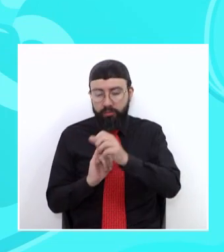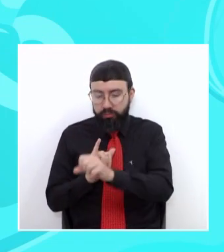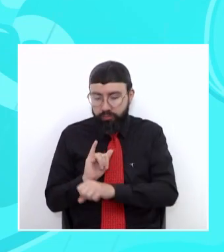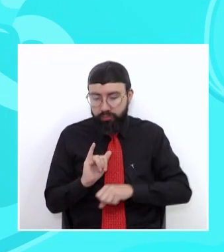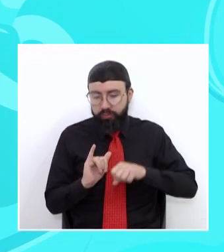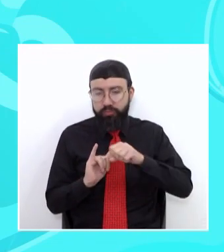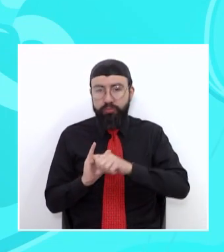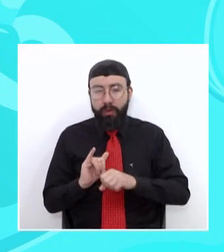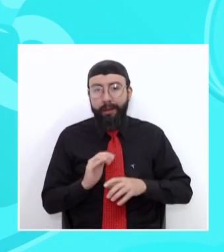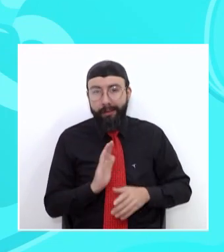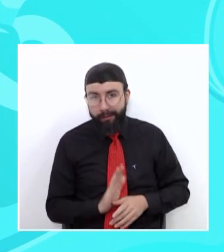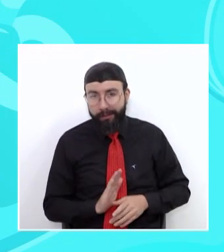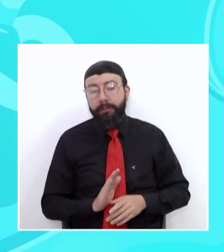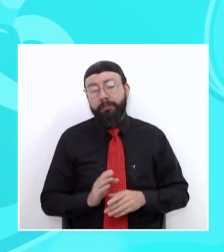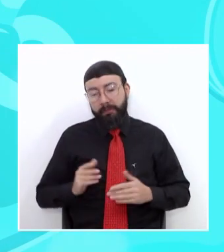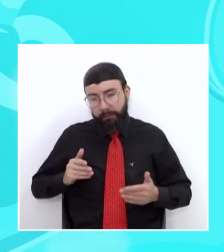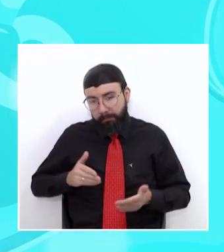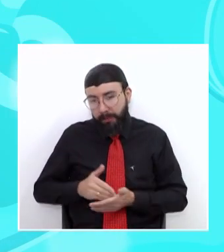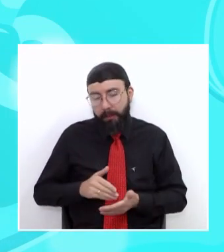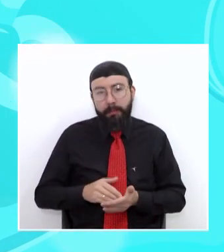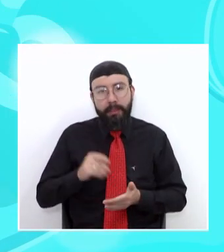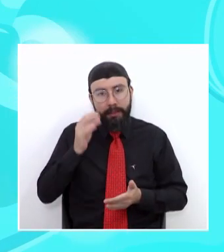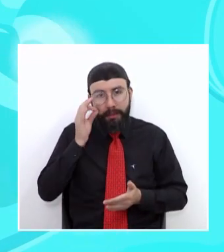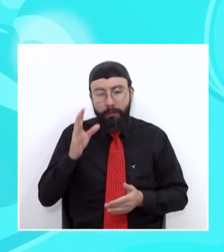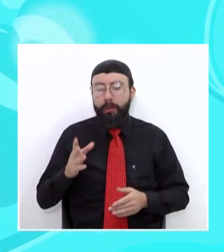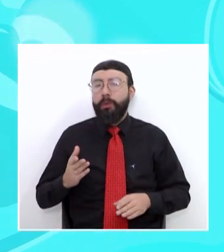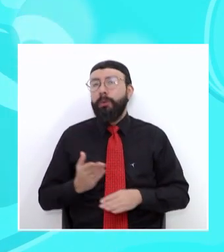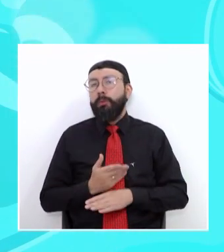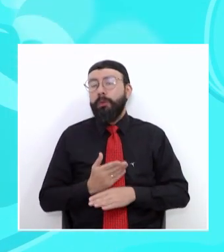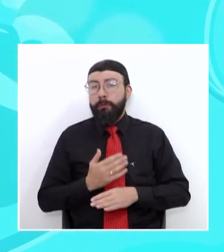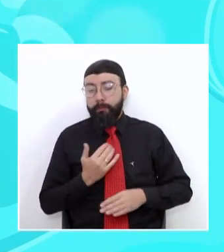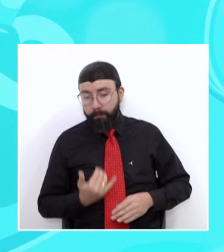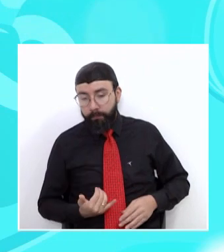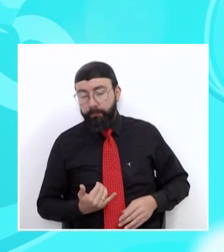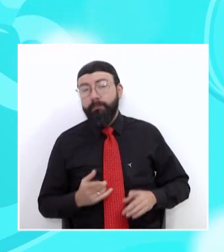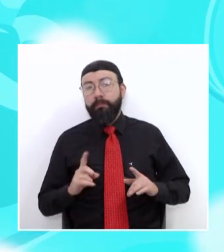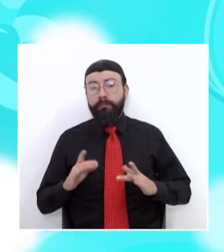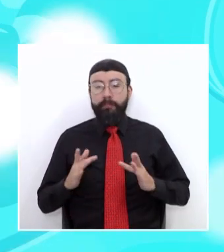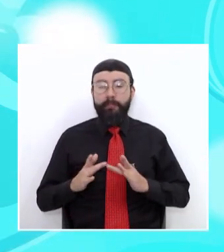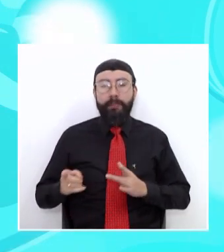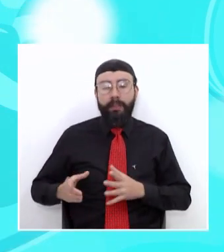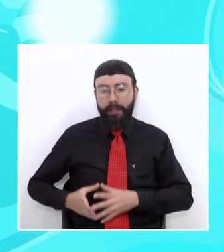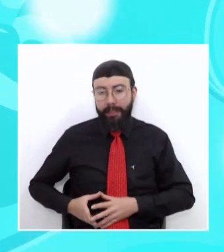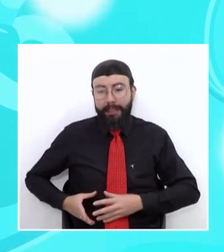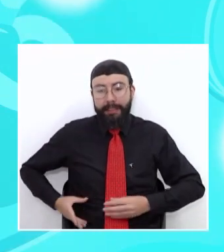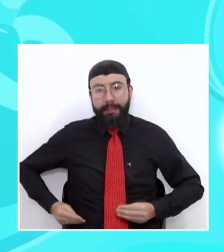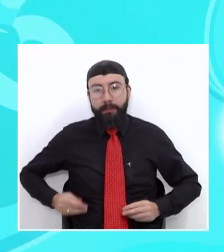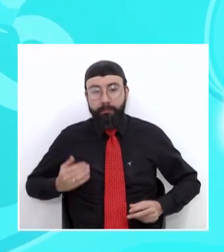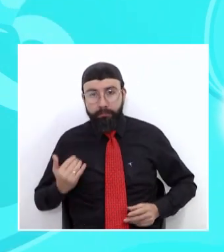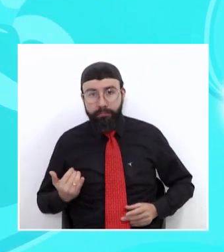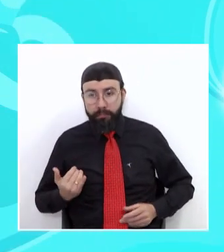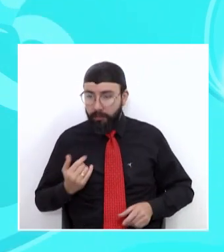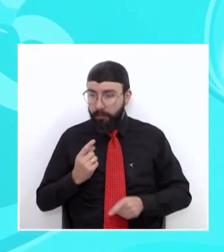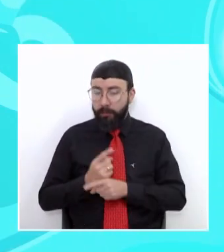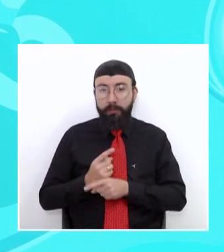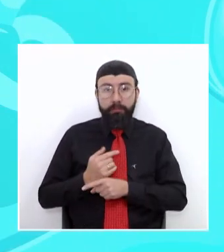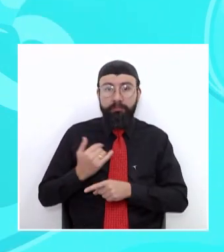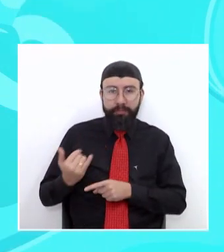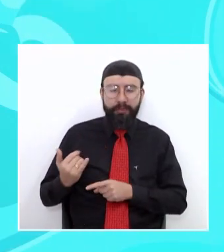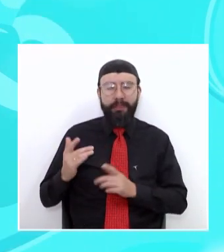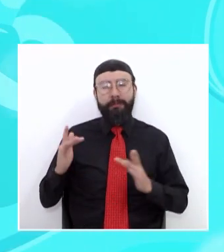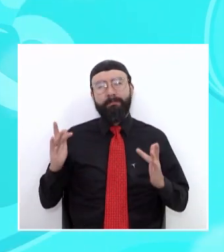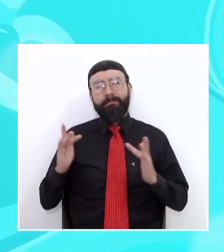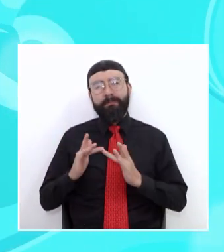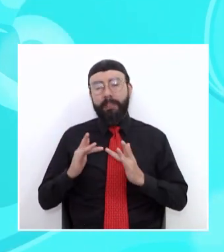genital. Entonces puede haber también alteraciones genitales, que también se asocia al hígado. Y este de aquí está netamente, si